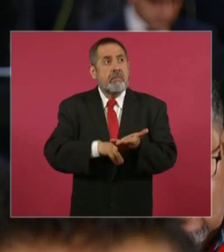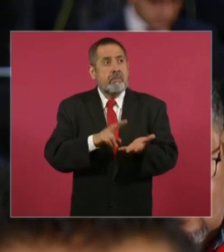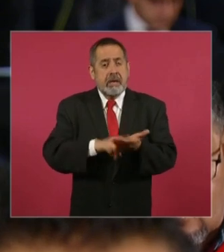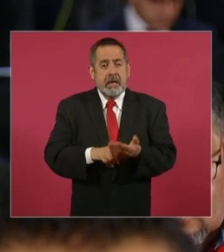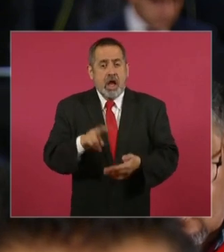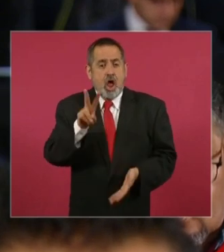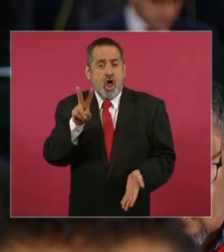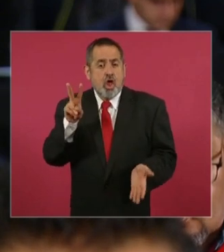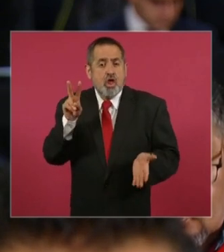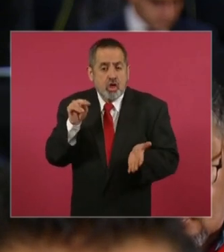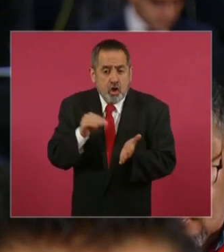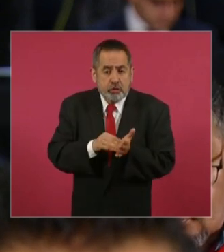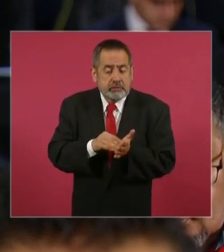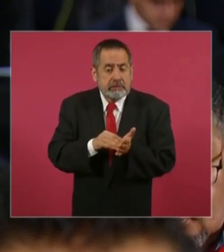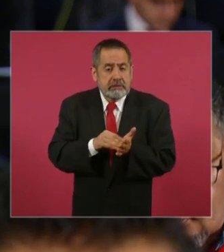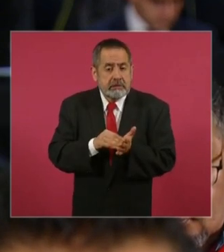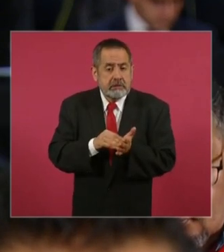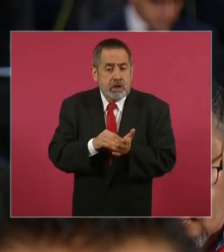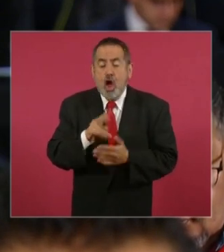de